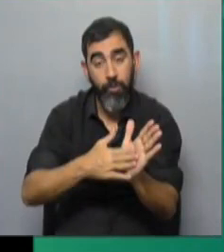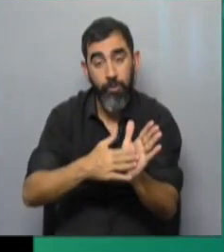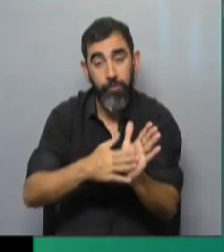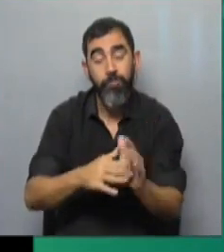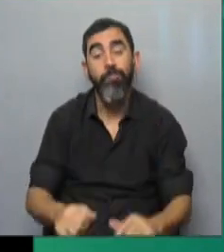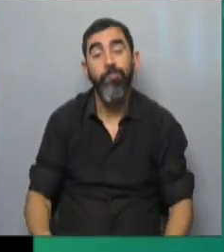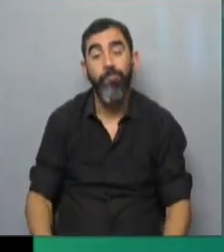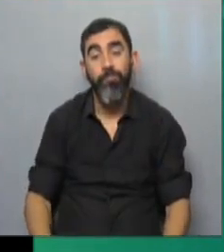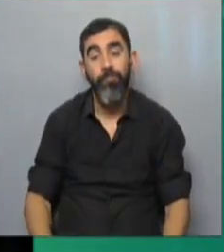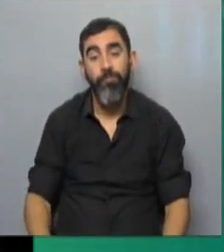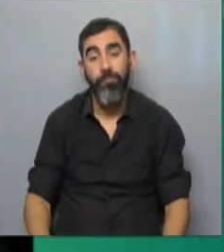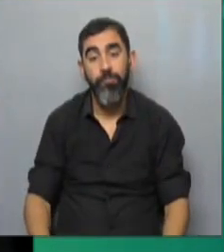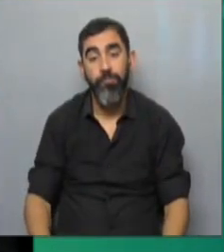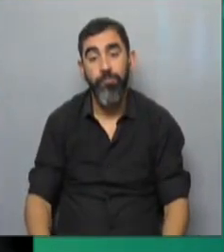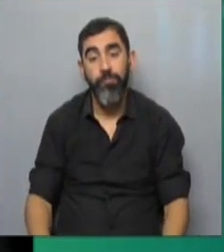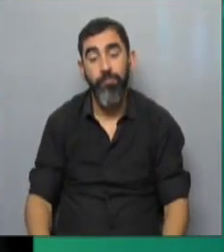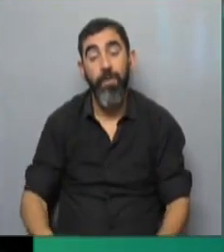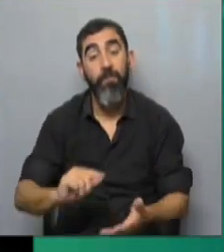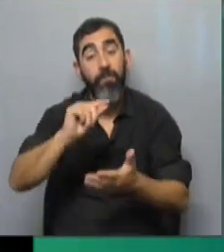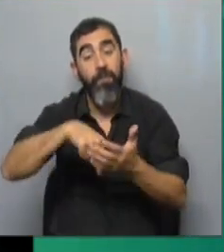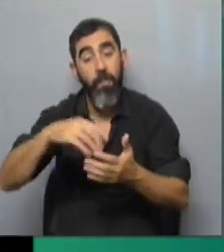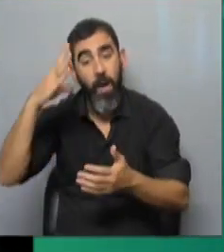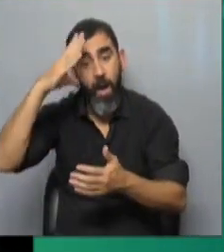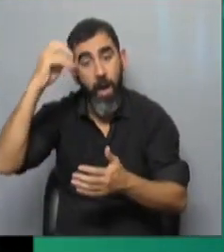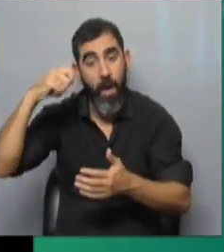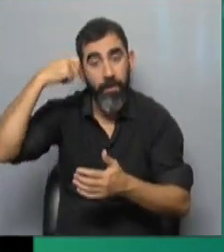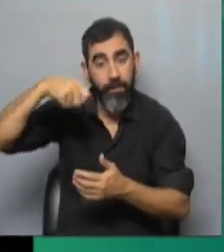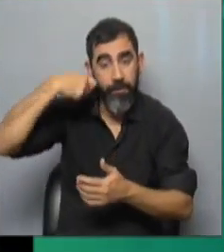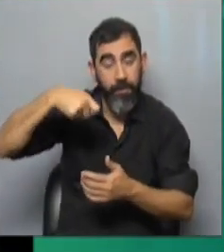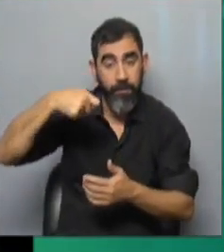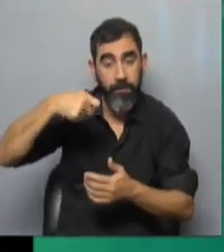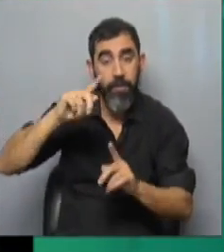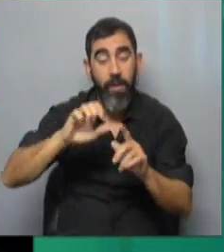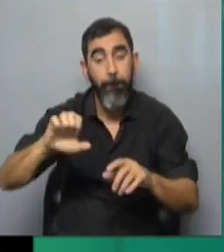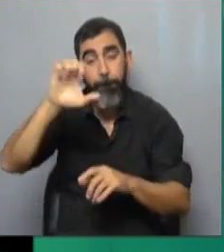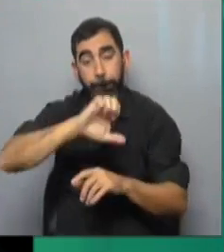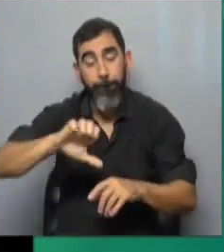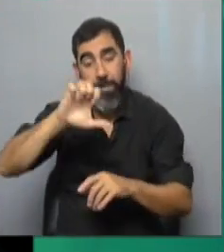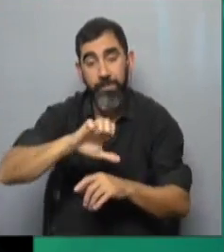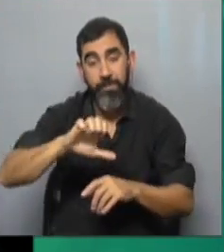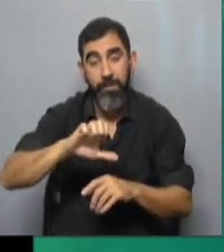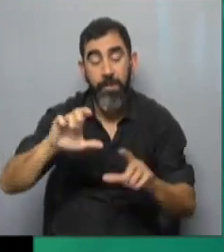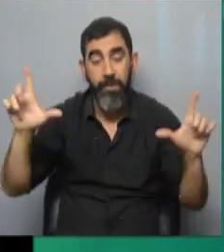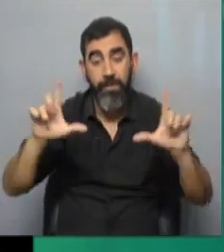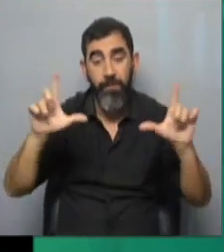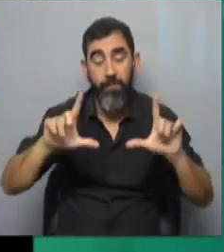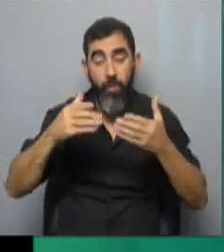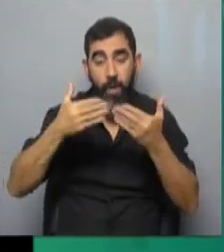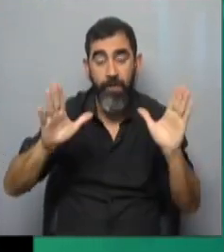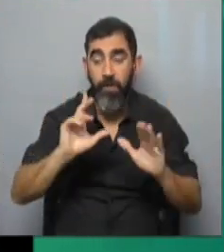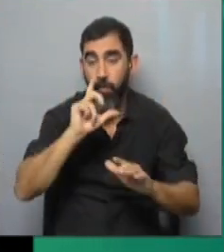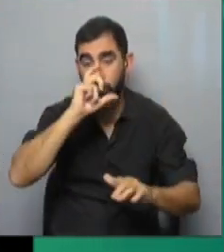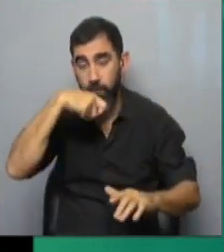otro lado, ¿no?, por el lado inverso, firma Antel con las empresas de televisión abierta